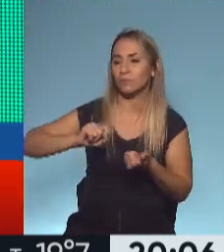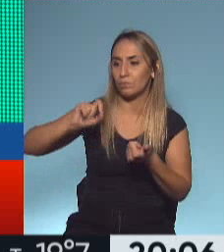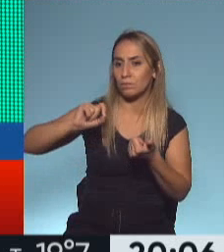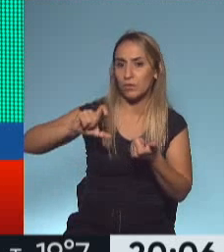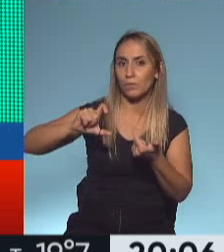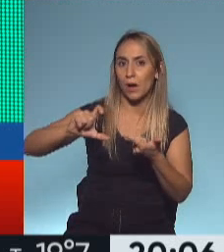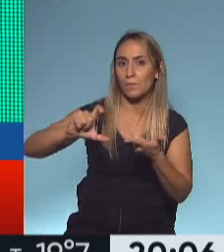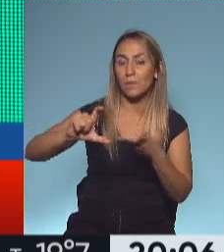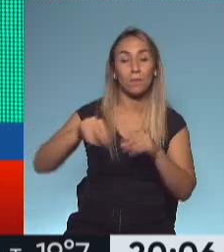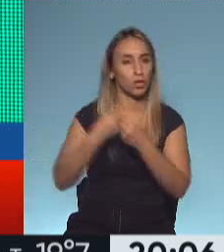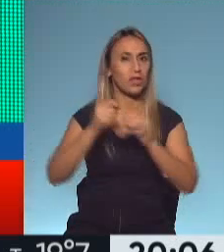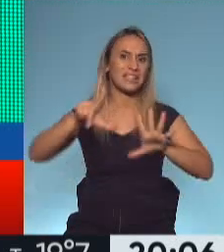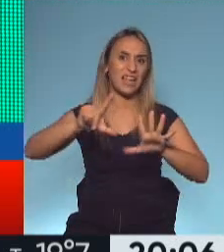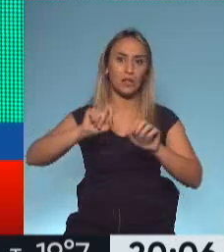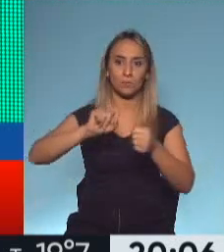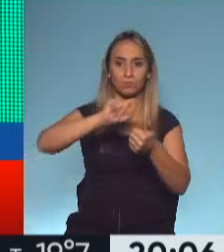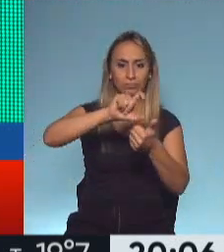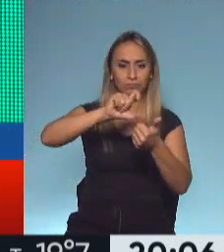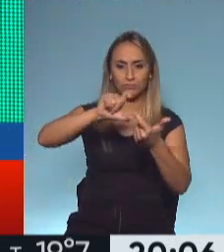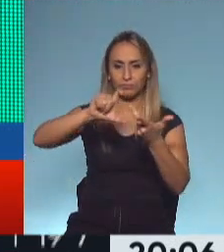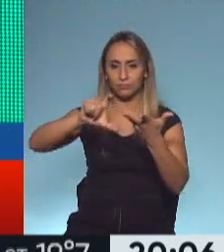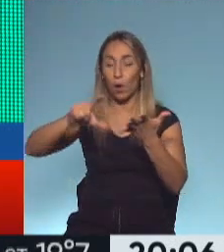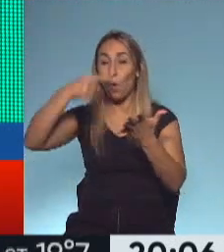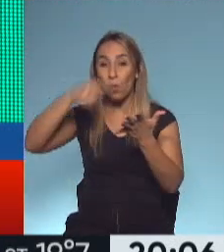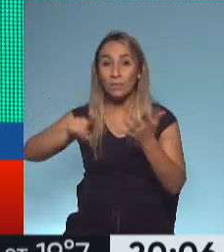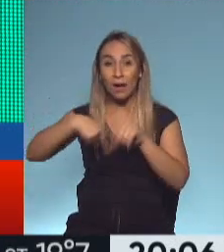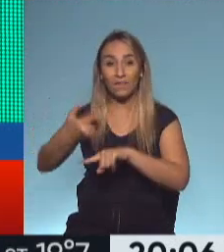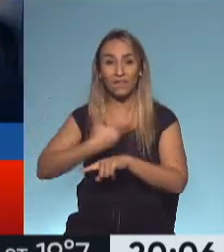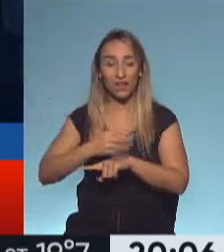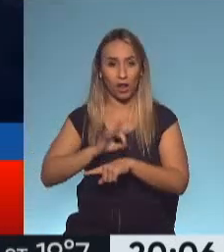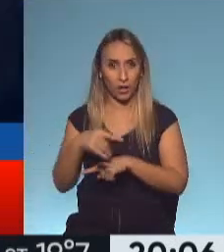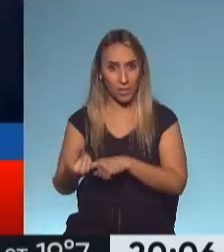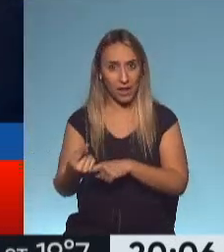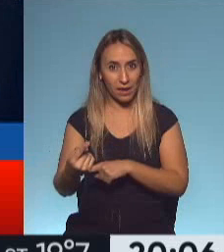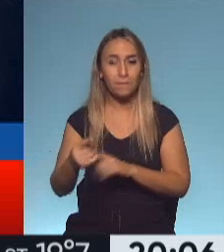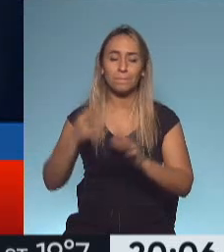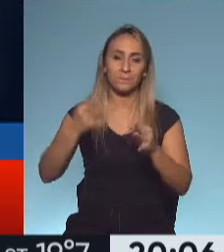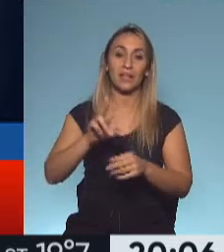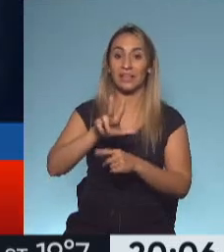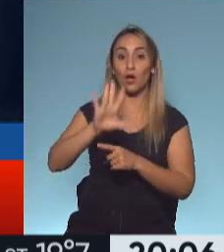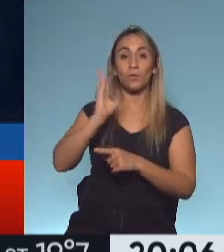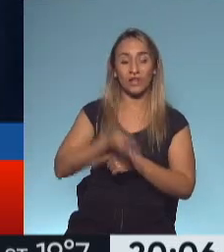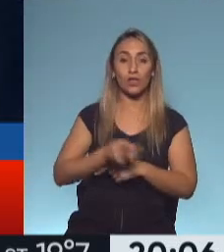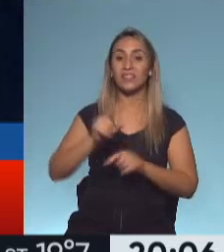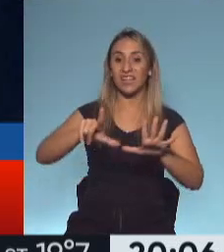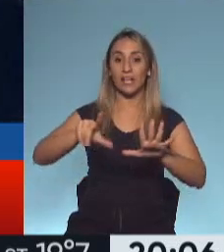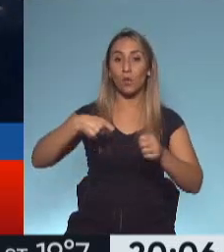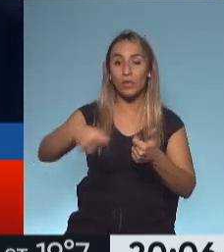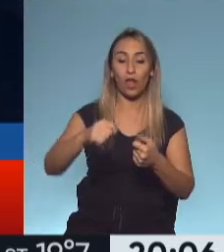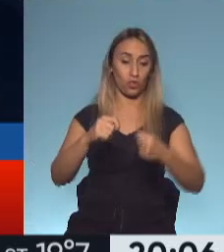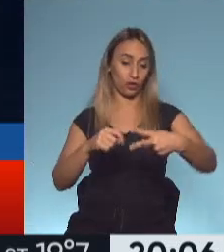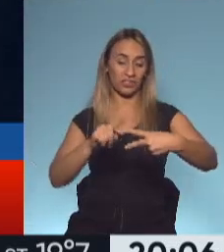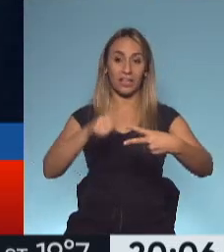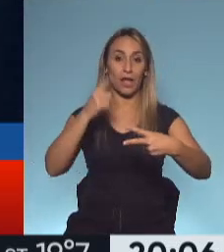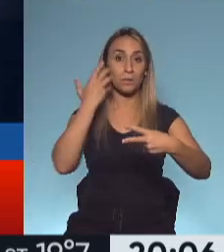Recordemos que son 7 cuotas y la última a pagarse en febrero del año próximo. Sí, el aumento es 35% en 7 cuotas, las 2 primeras en mayo.